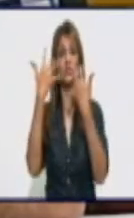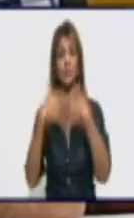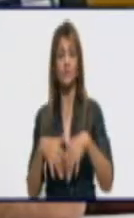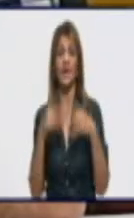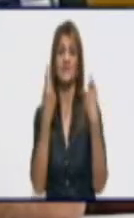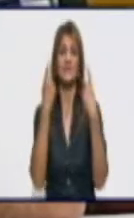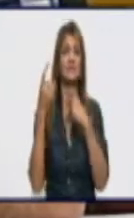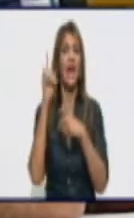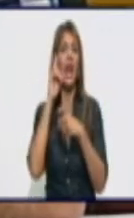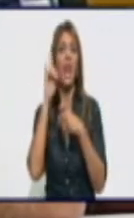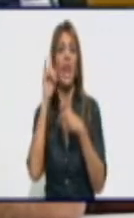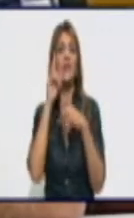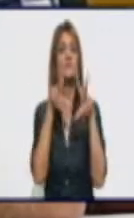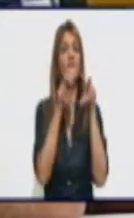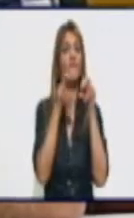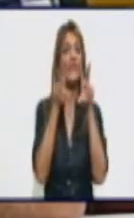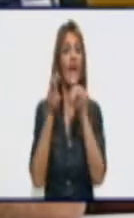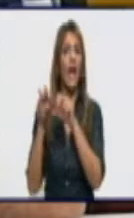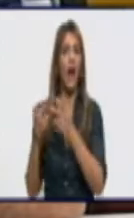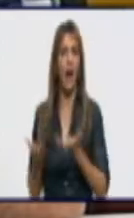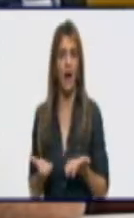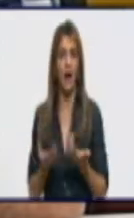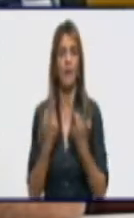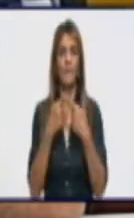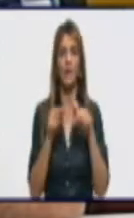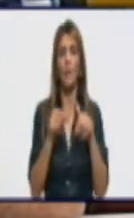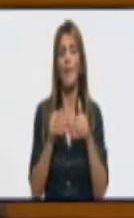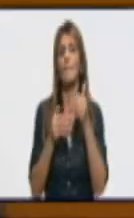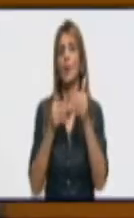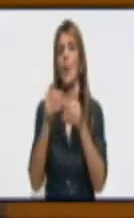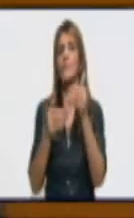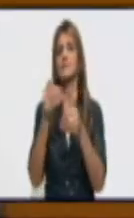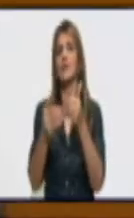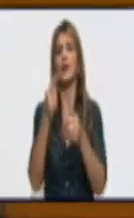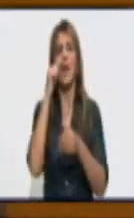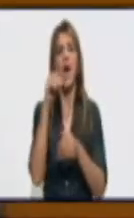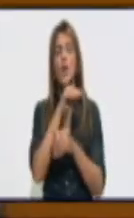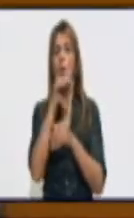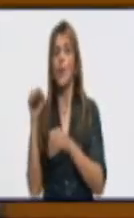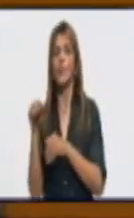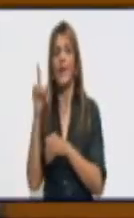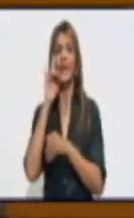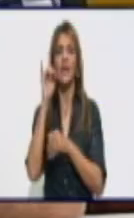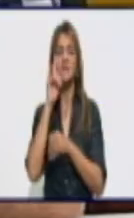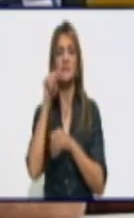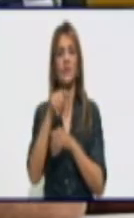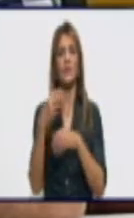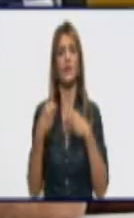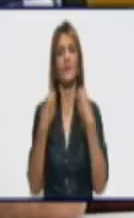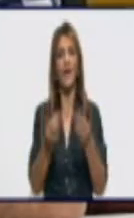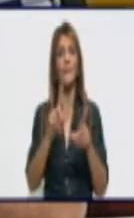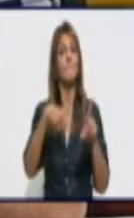Estado, pero va a propiciar eso. En la norma de leche que se puso por vaca debe dar un nivel más importante de